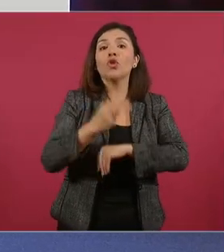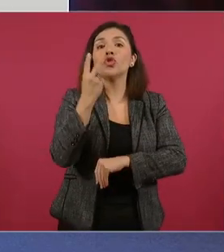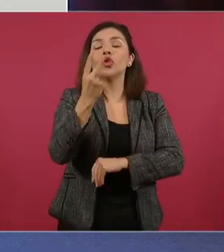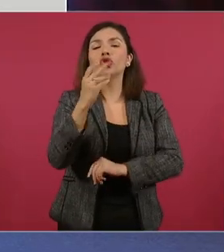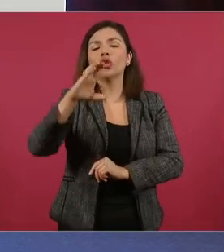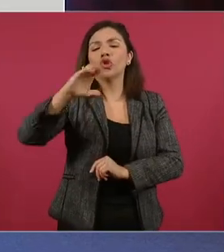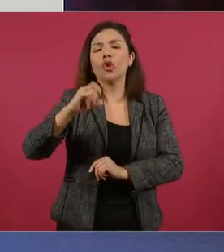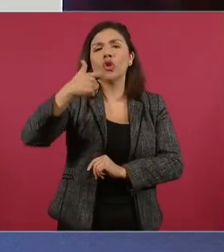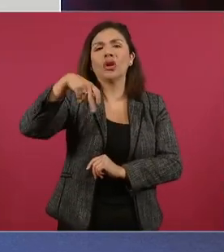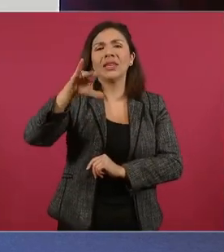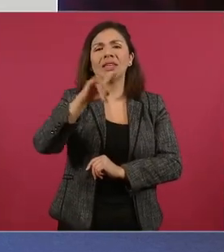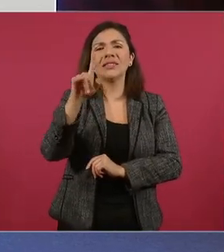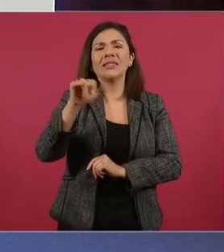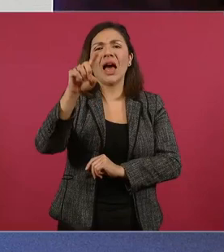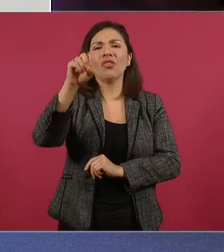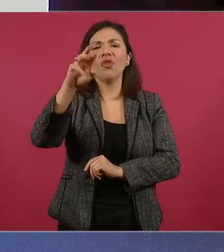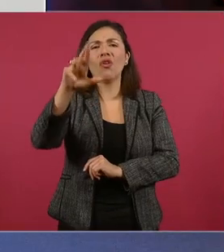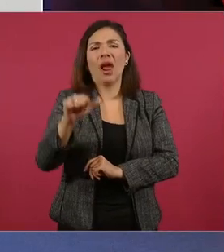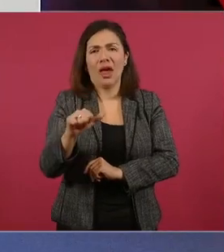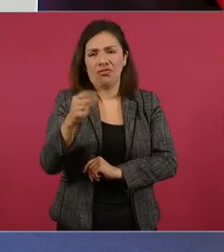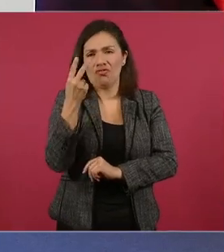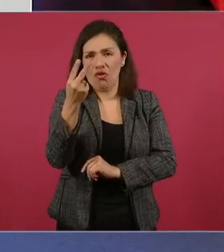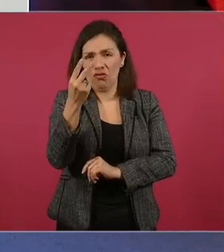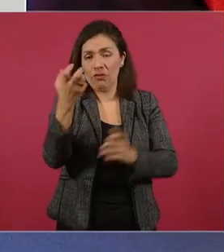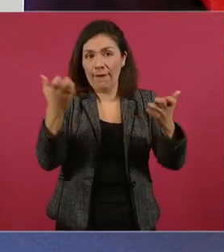2 coquizadoras. Y además